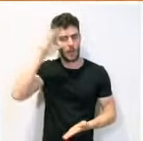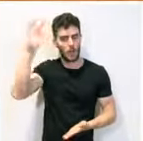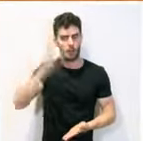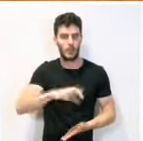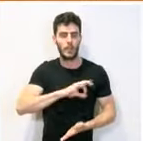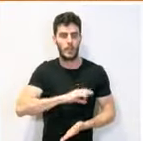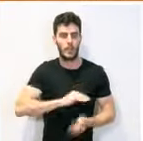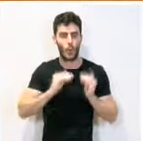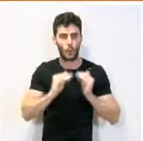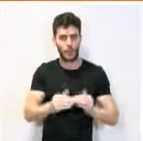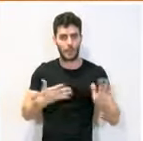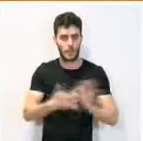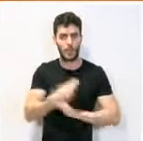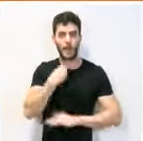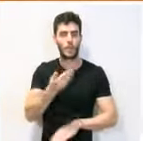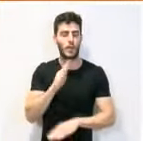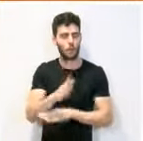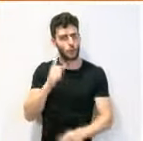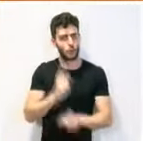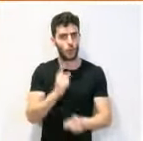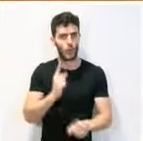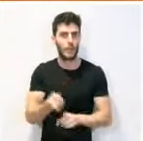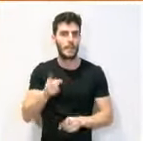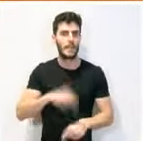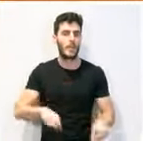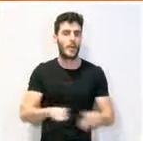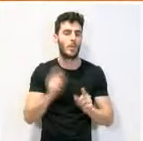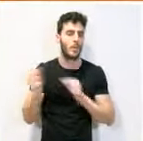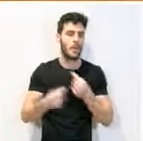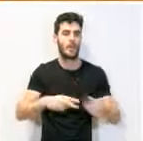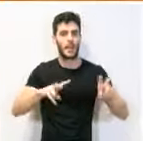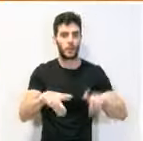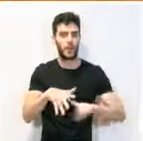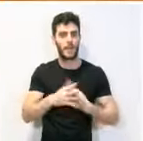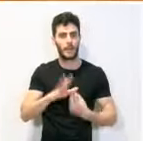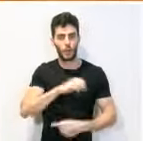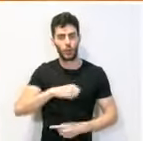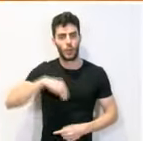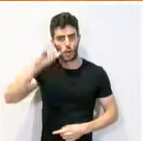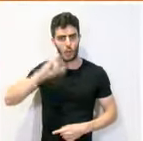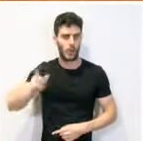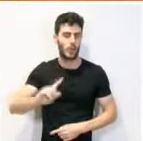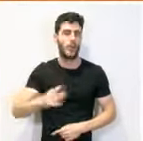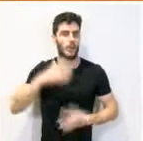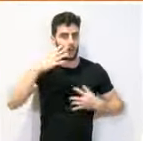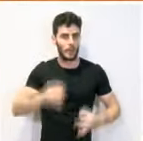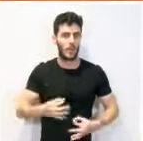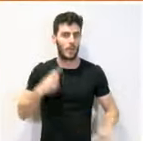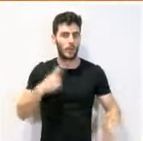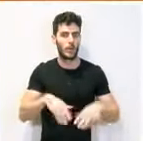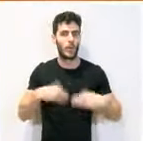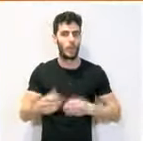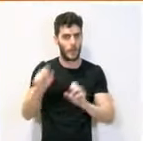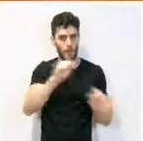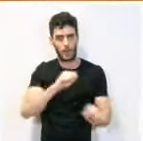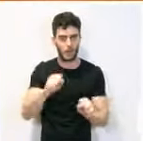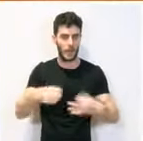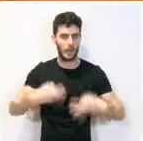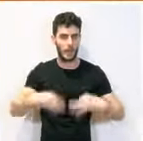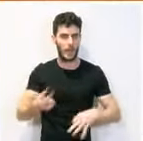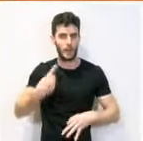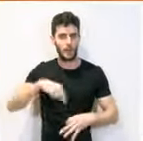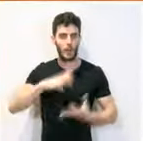enmendar la plana a su portavoz y, por tanto, hacer un nuevo debate sobre el estado de la región, sino que realmente de lo que se trata es de defender, ¿no?